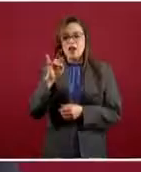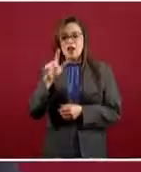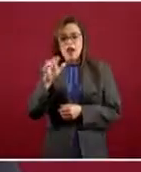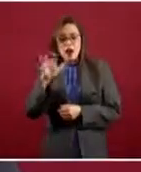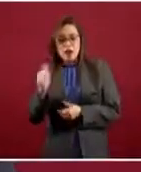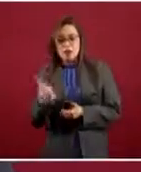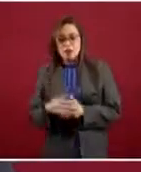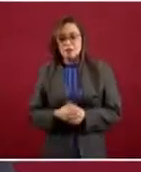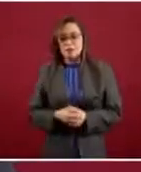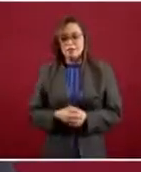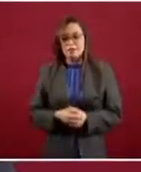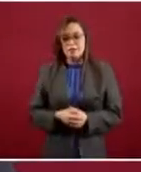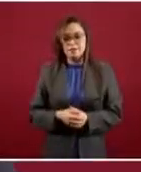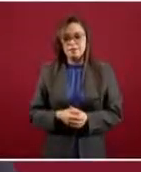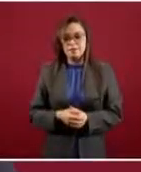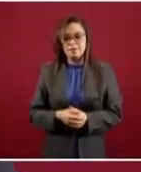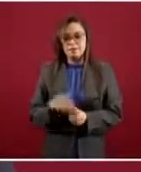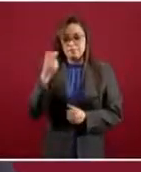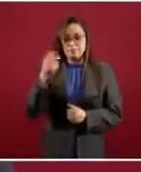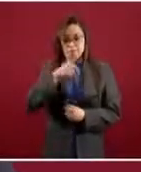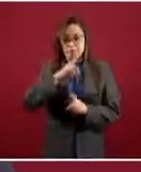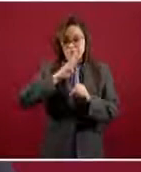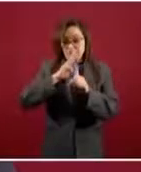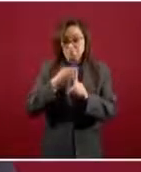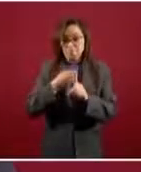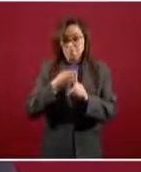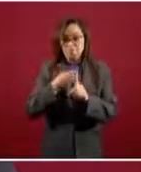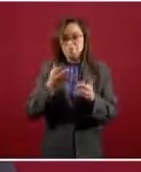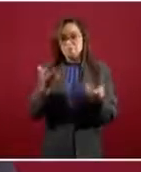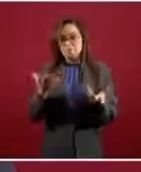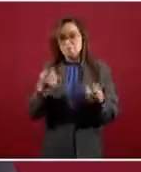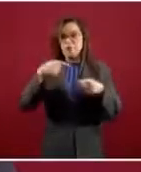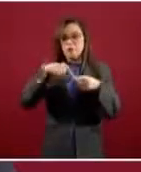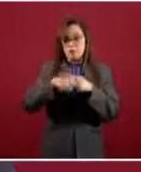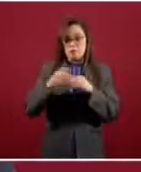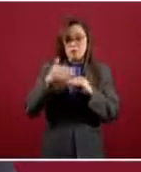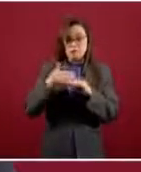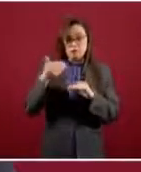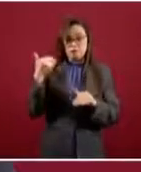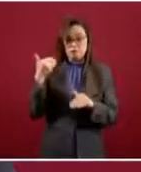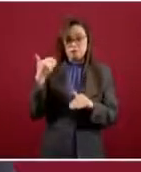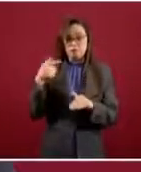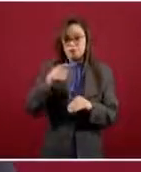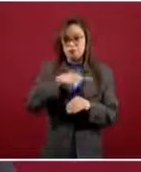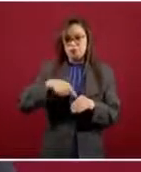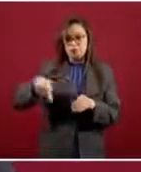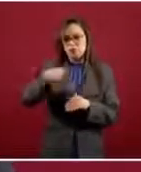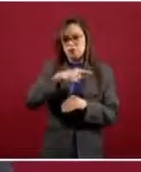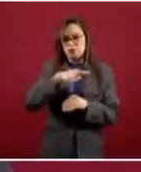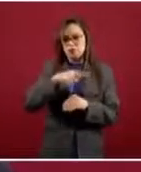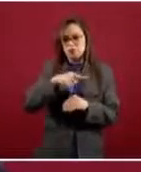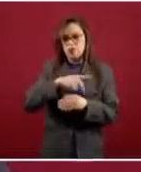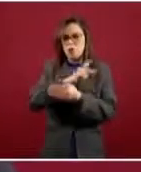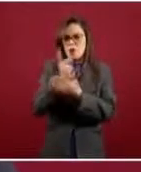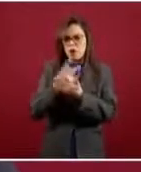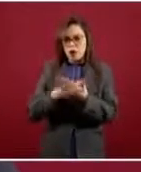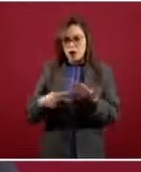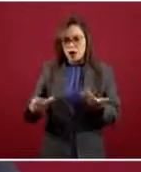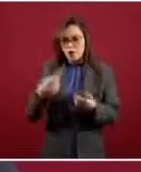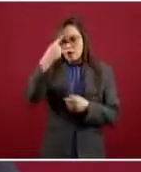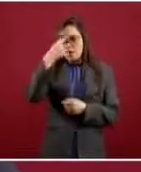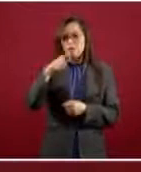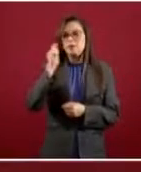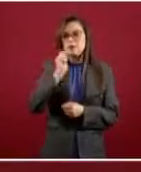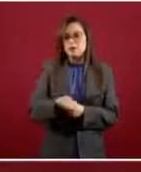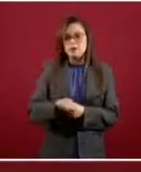ello, como bien lo señalaron, hicimos una campaña que desde un principio intentó, y creo que lo ha sido, disruptiva, en